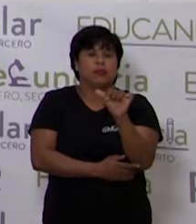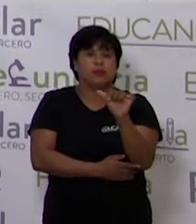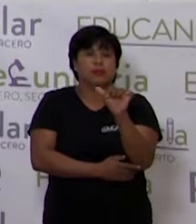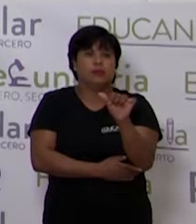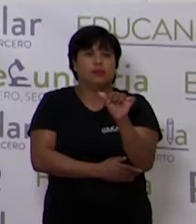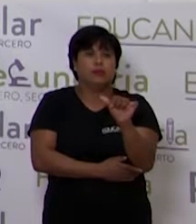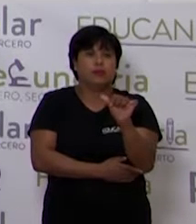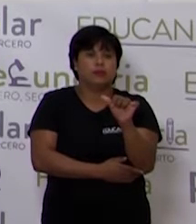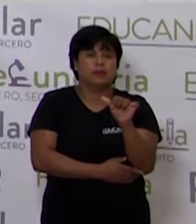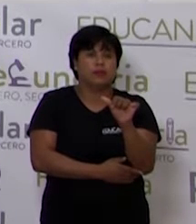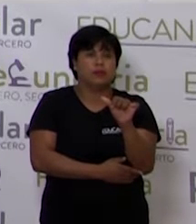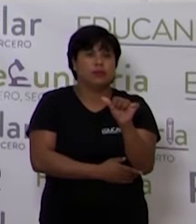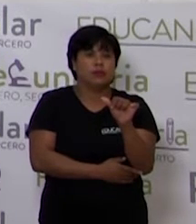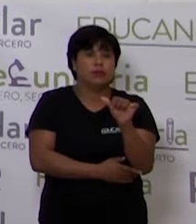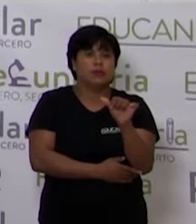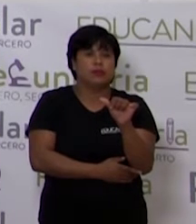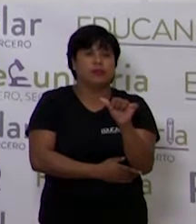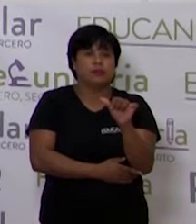16,